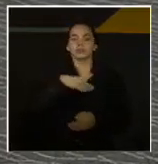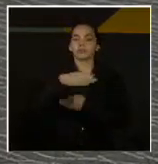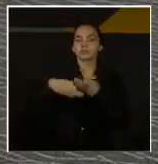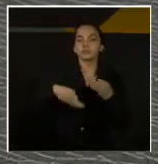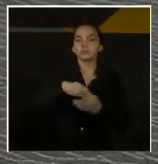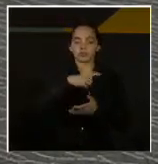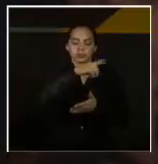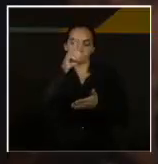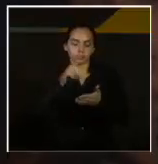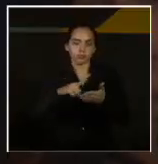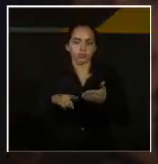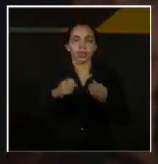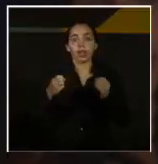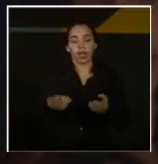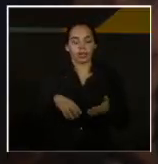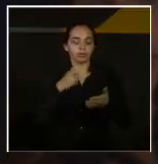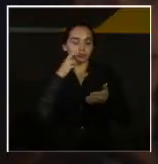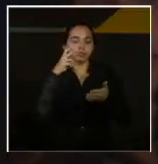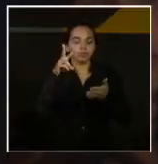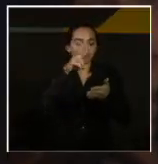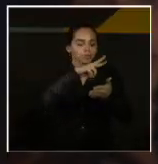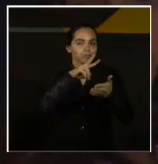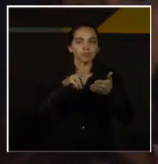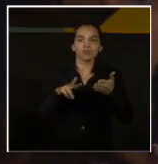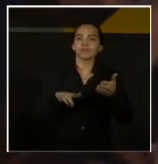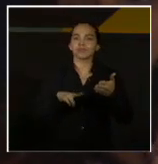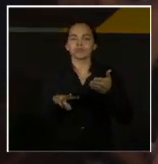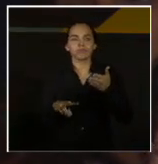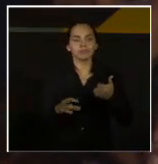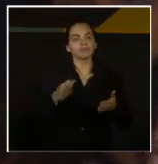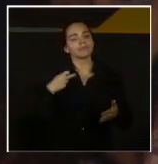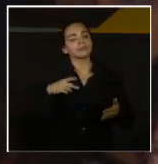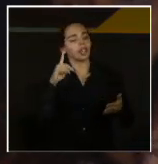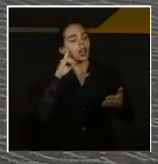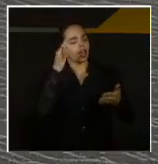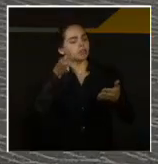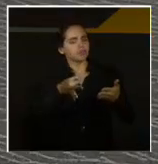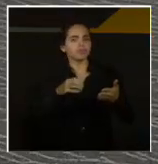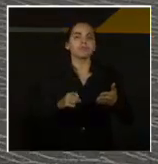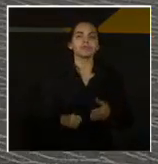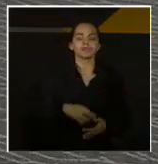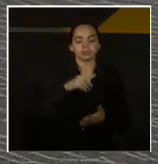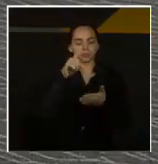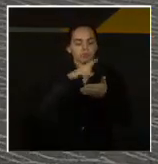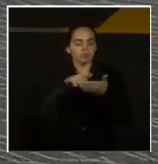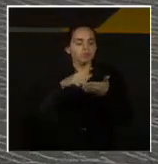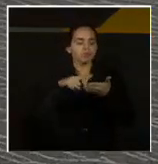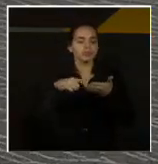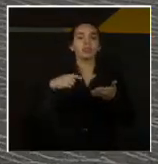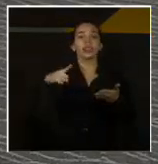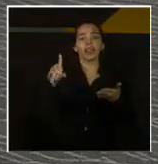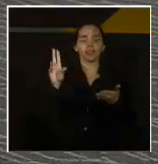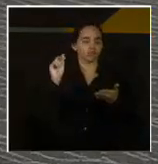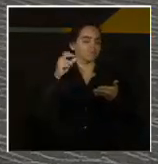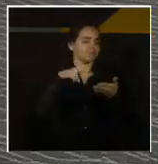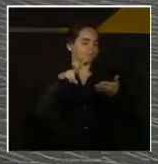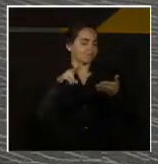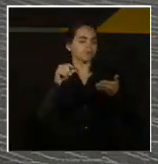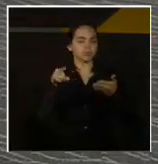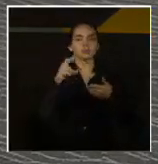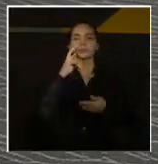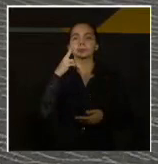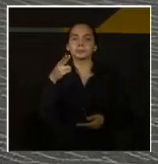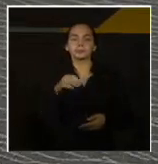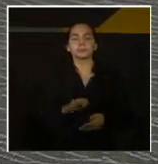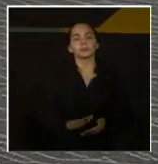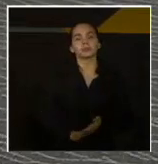los listados estén en una vitrina de cristal y con la Fiscalía Social se pueda ir revisando quiénes son los beneficiarios,